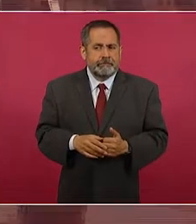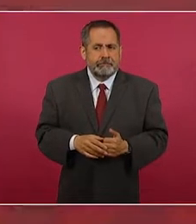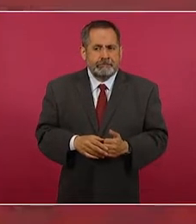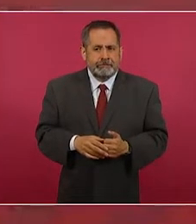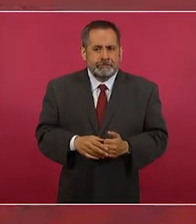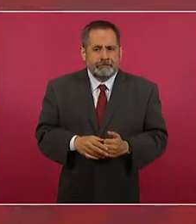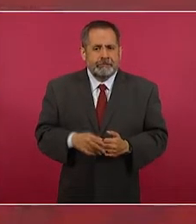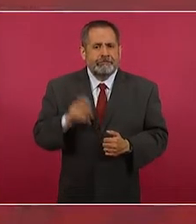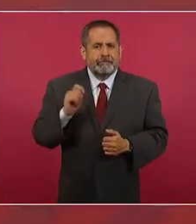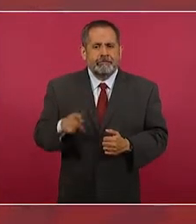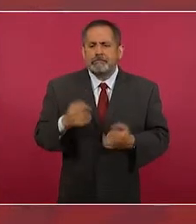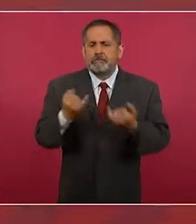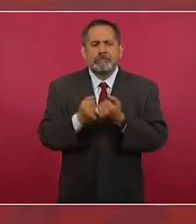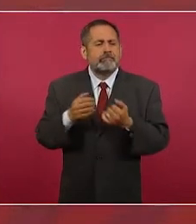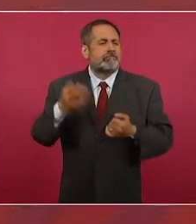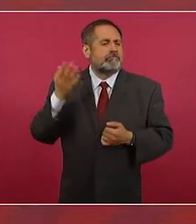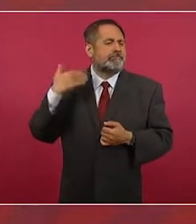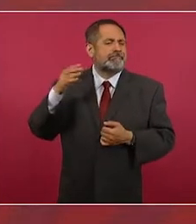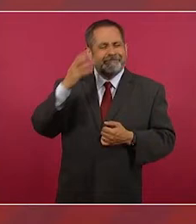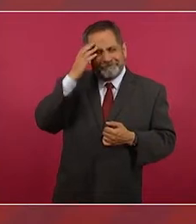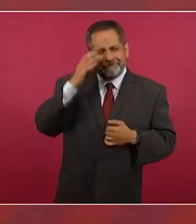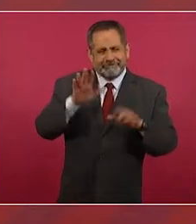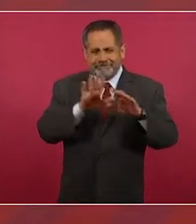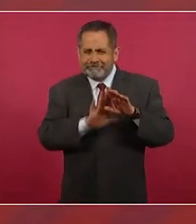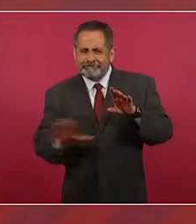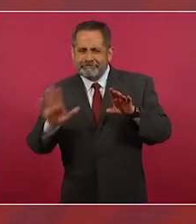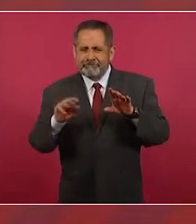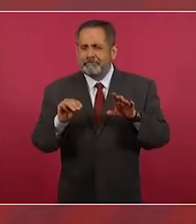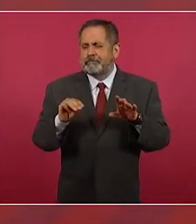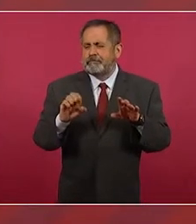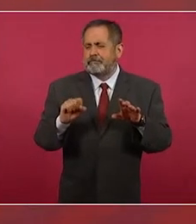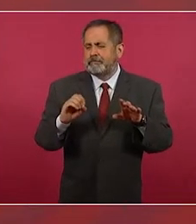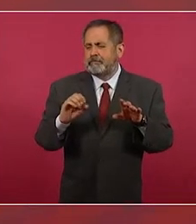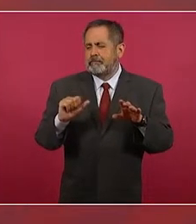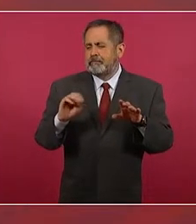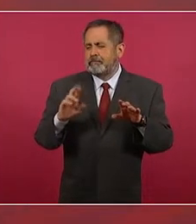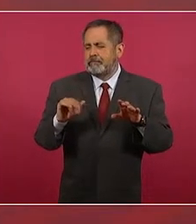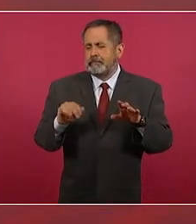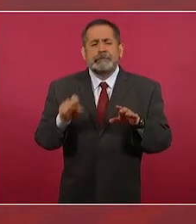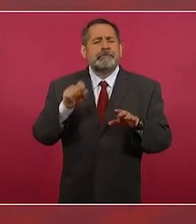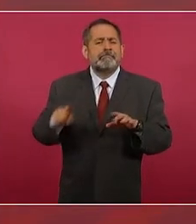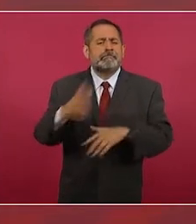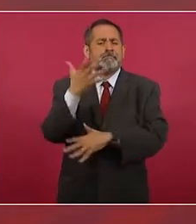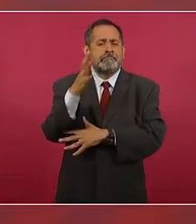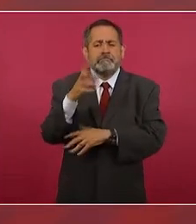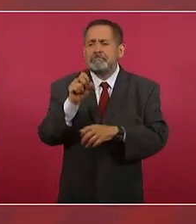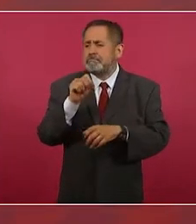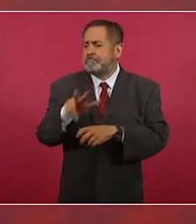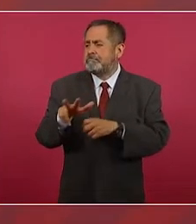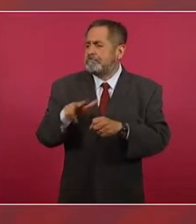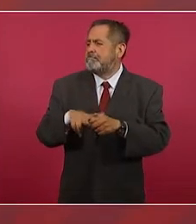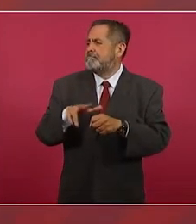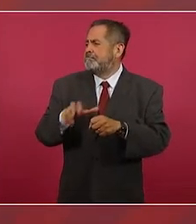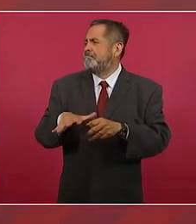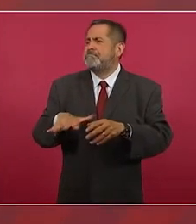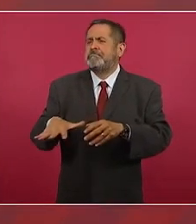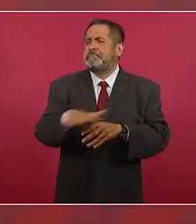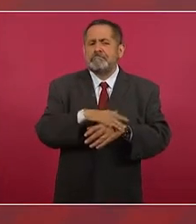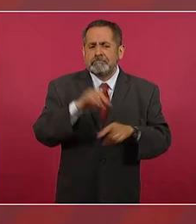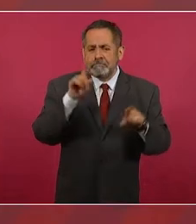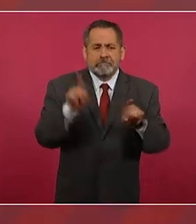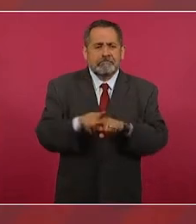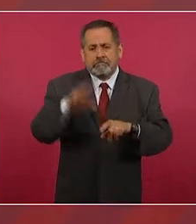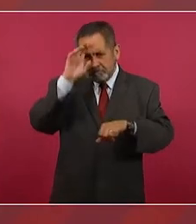Es la antigua Mesoamérica. Es la misma naturaleza, son los mismos árboles, es la